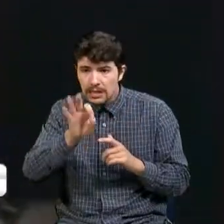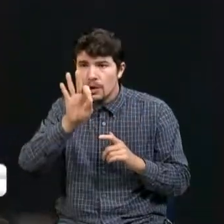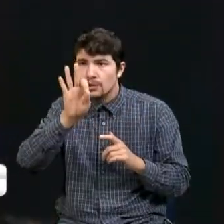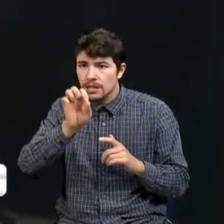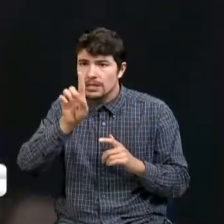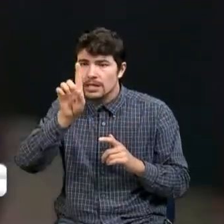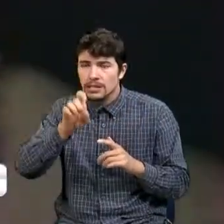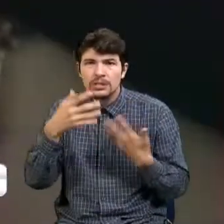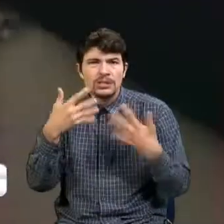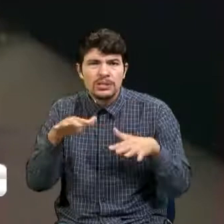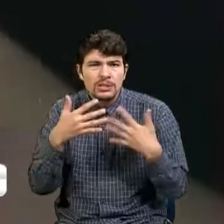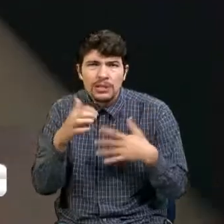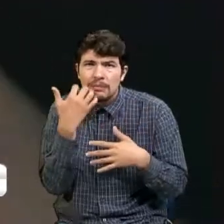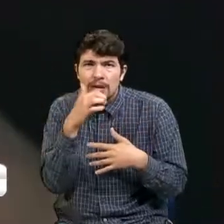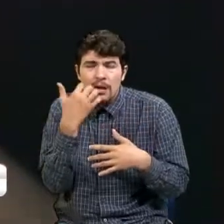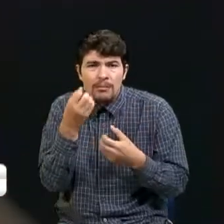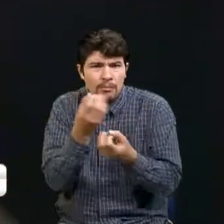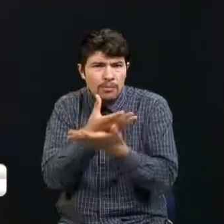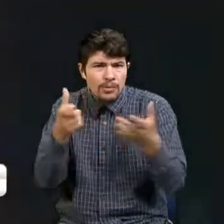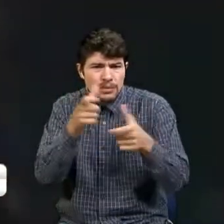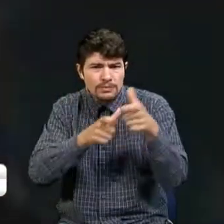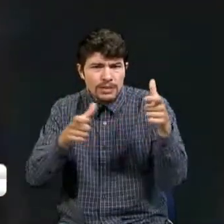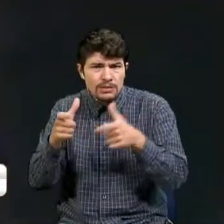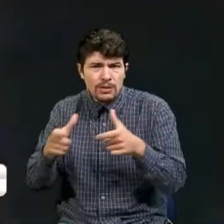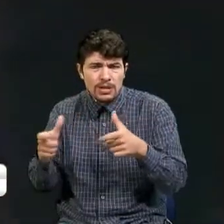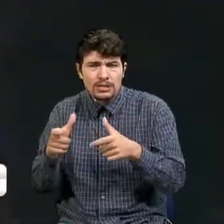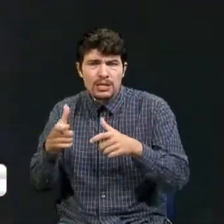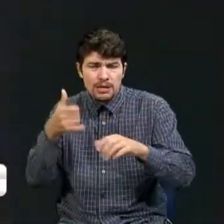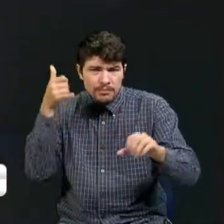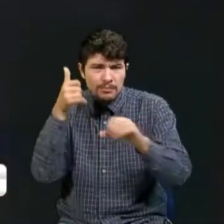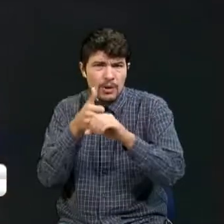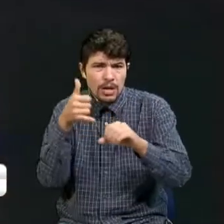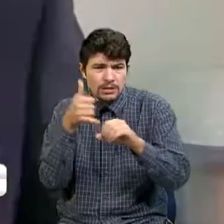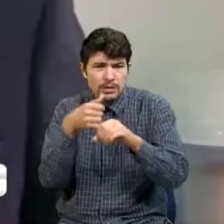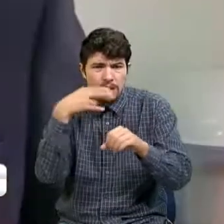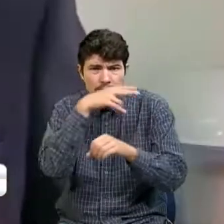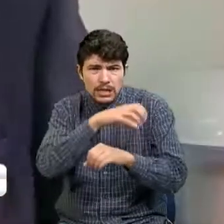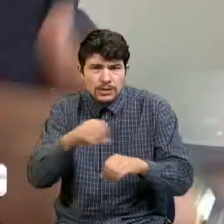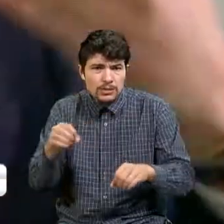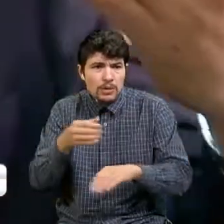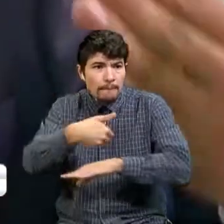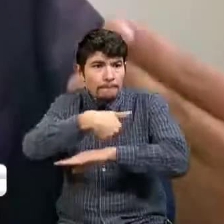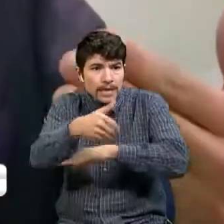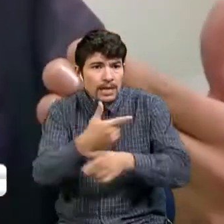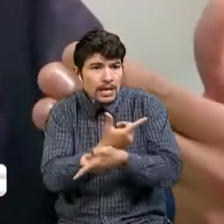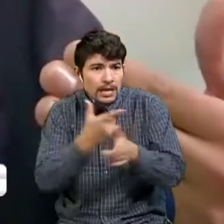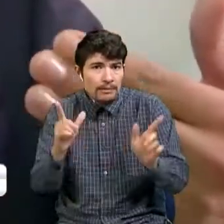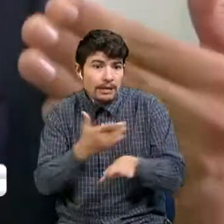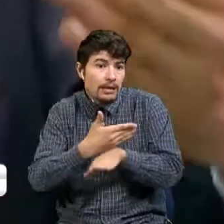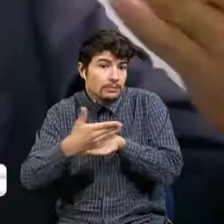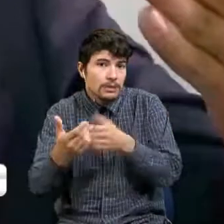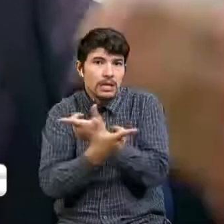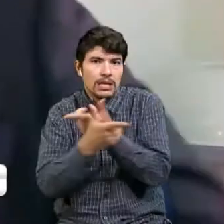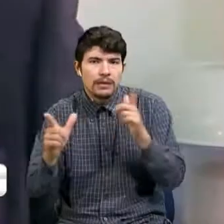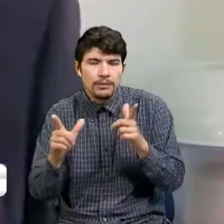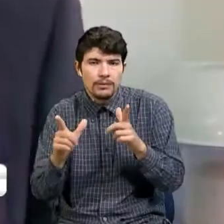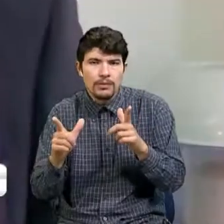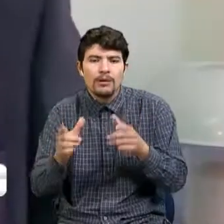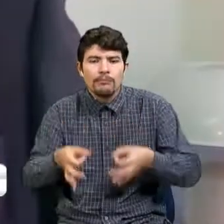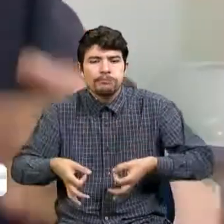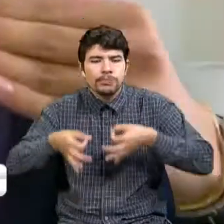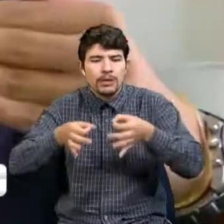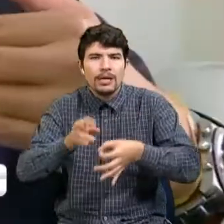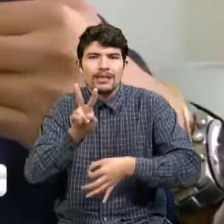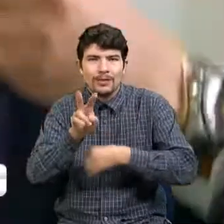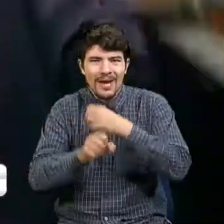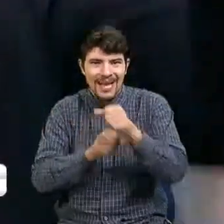está en que muchos detenidos por delitos sexuales podrían quedar libres se prorroga este término por dos años es